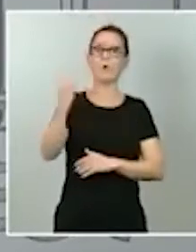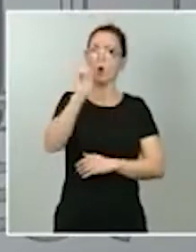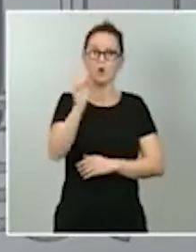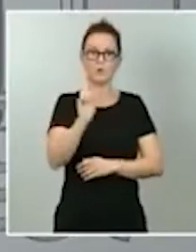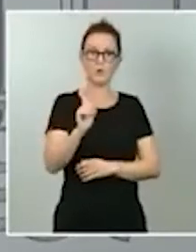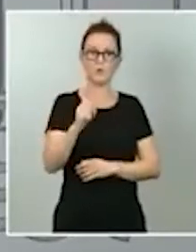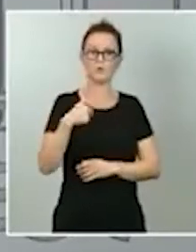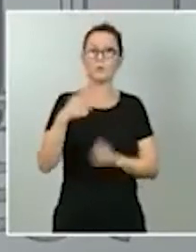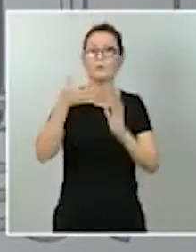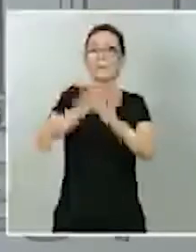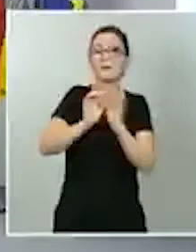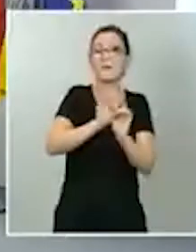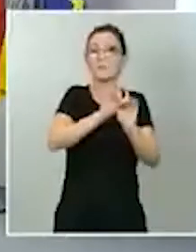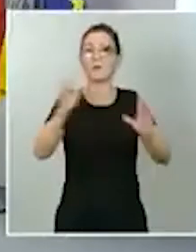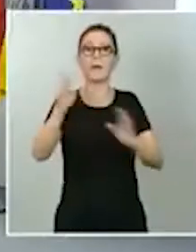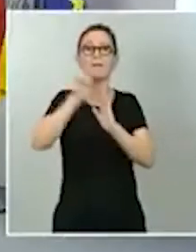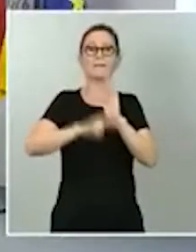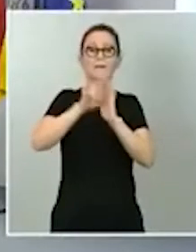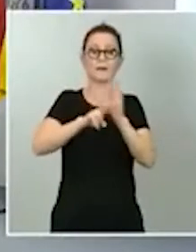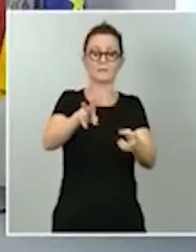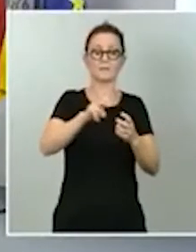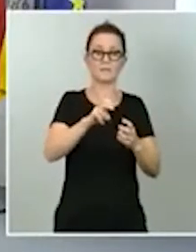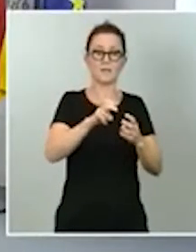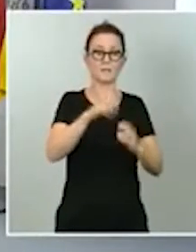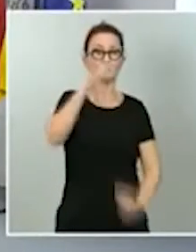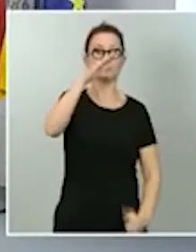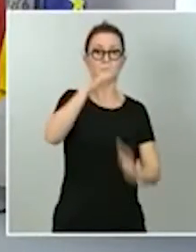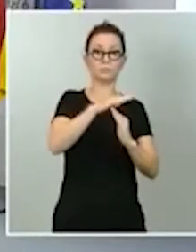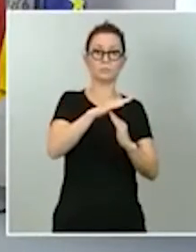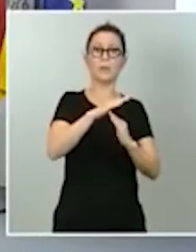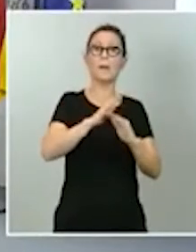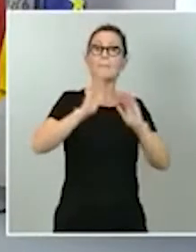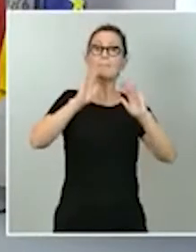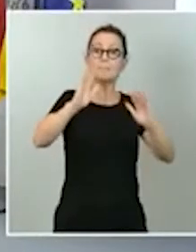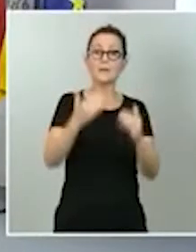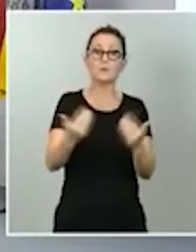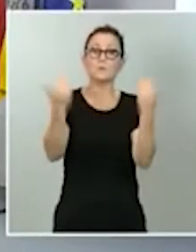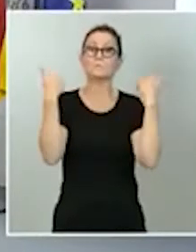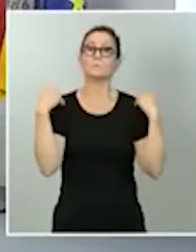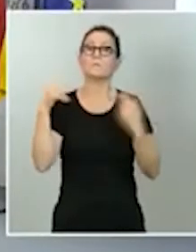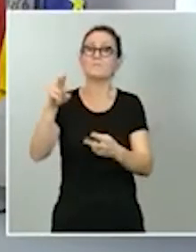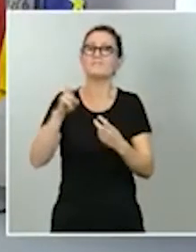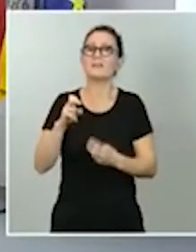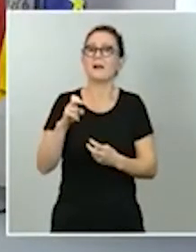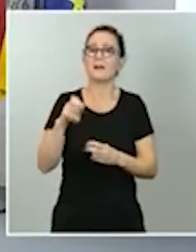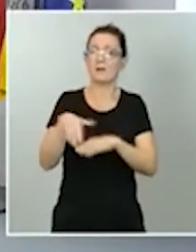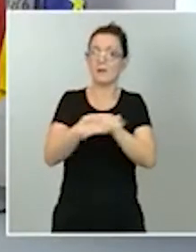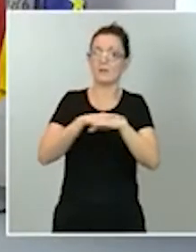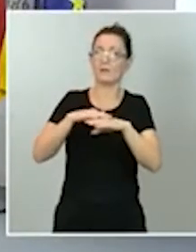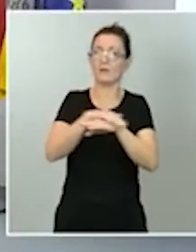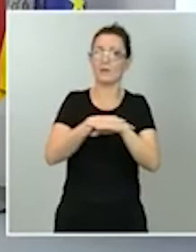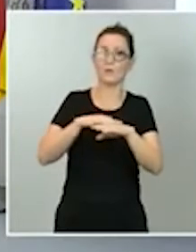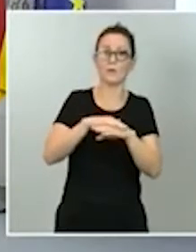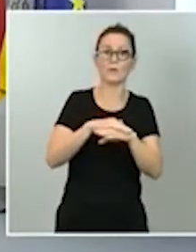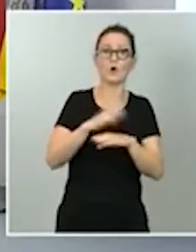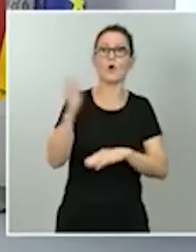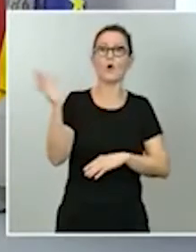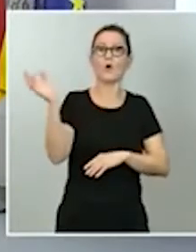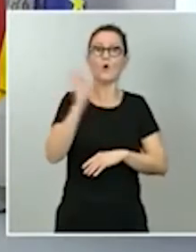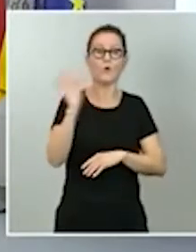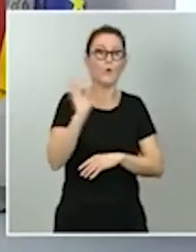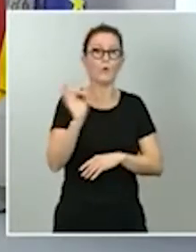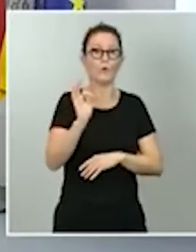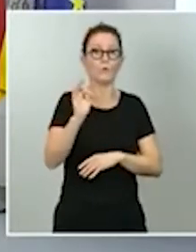las reglas fiscales pero no se suspende la responsabilidad fiscal del gobierno ni del conjunto de administraciones